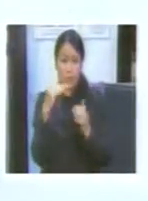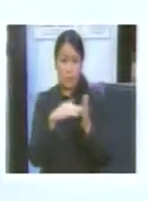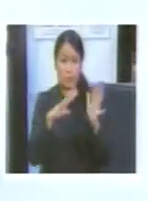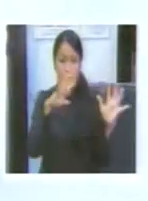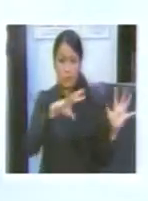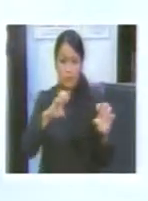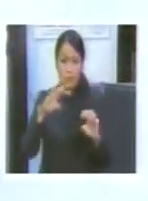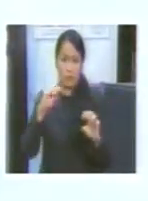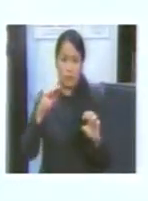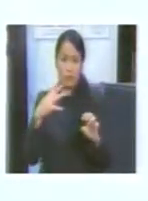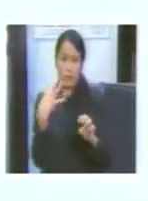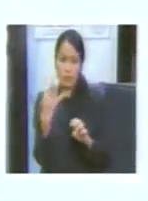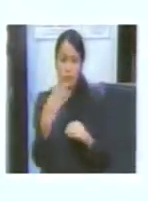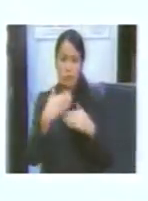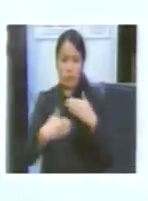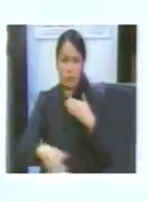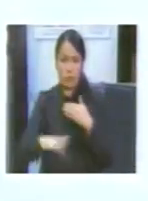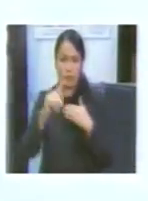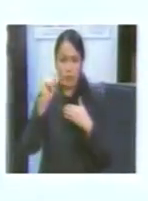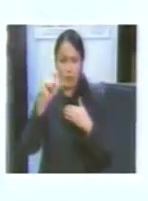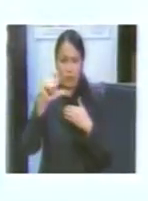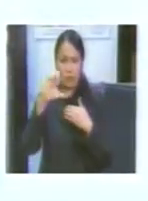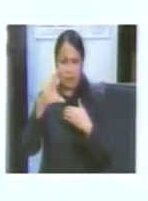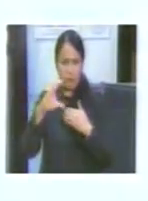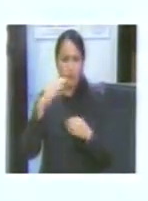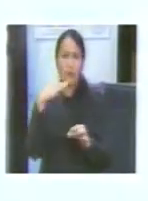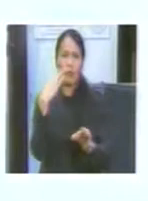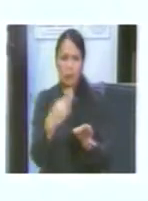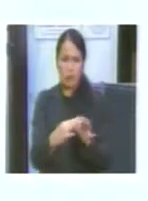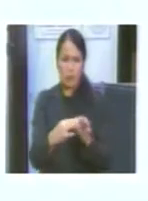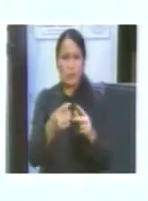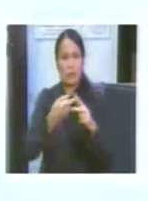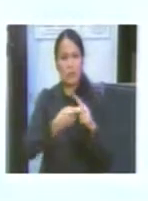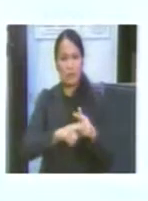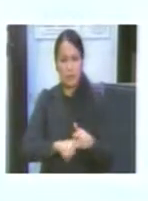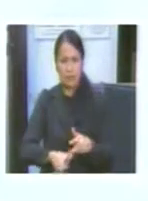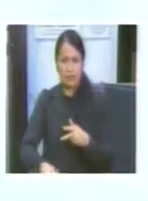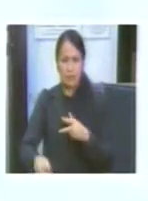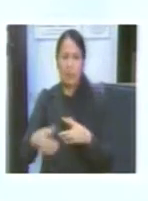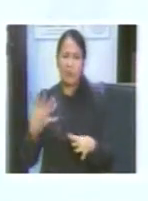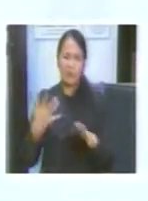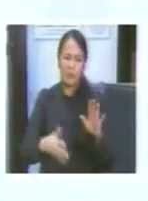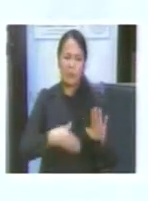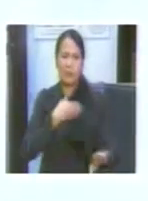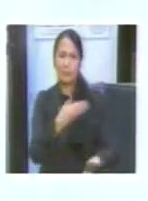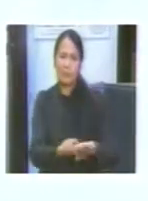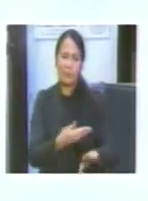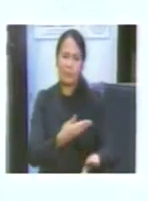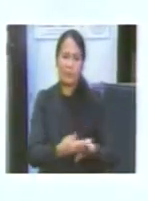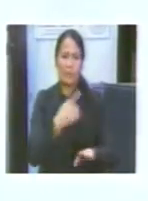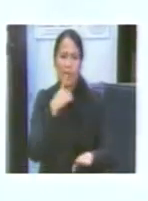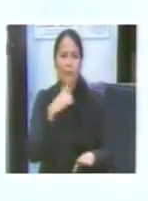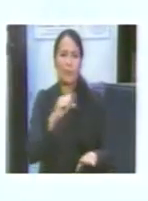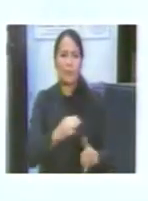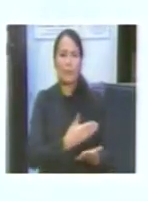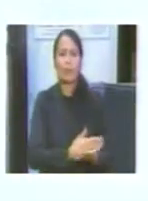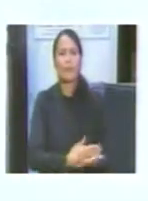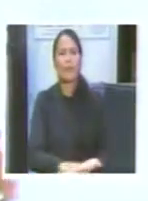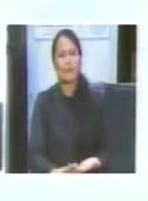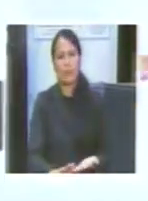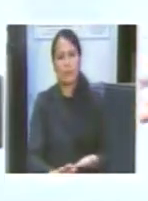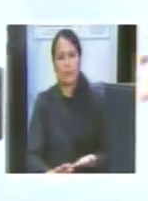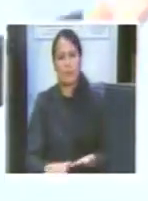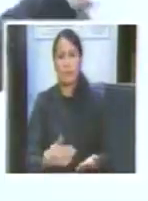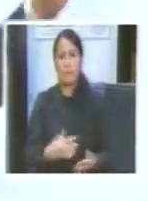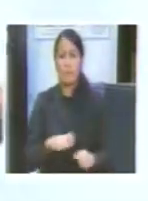de 1994, con la entrada en vigor del Tratado de Libre Comercio, empezaron a sufrir un trato discriminatorio. Un trato discriminatorio